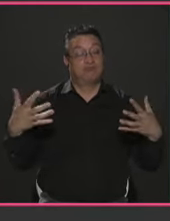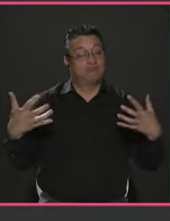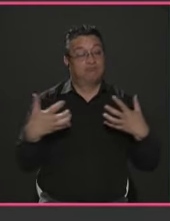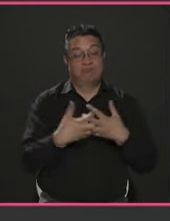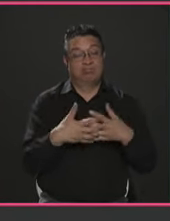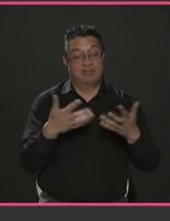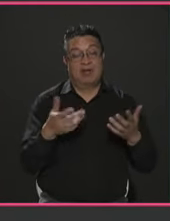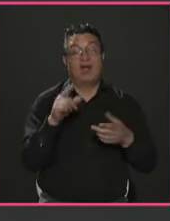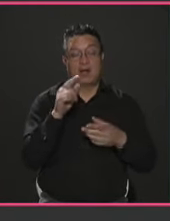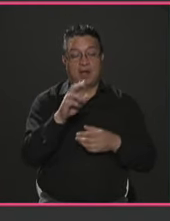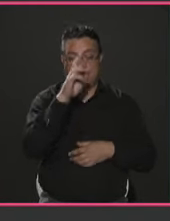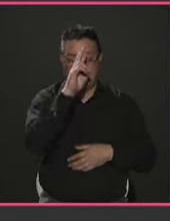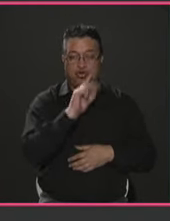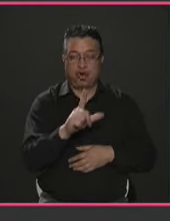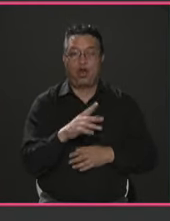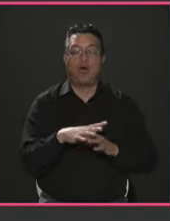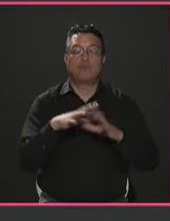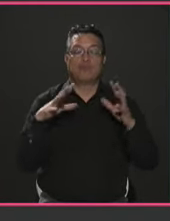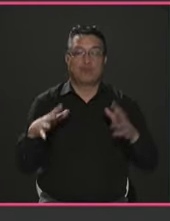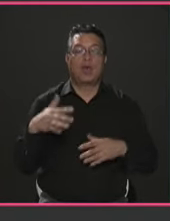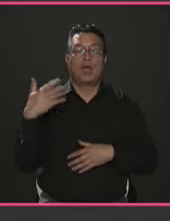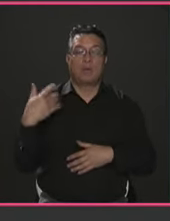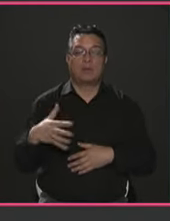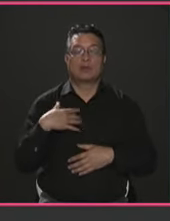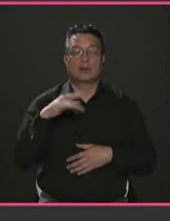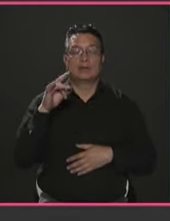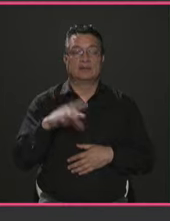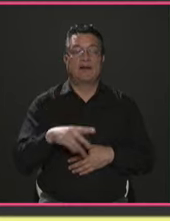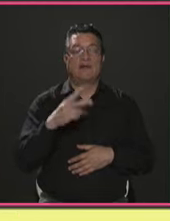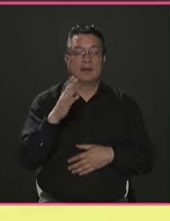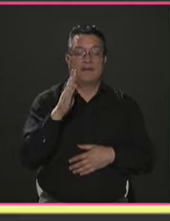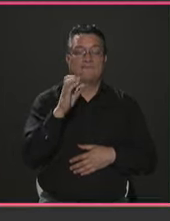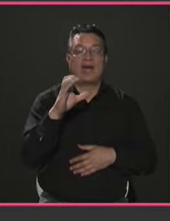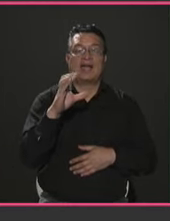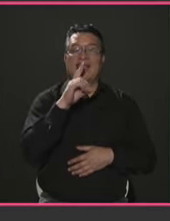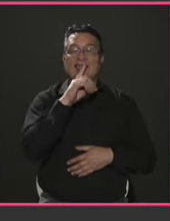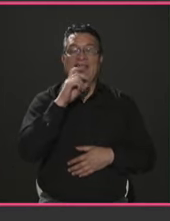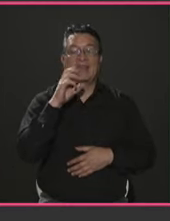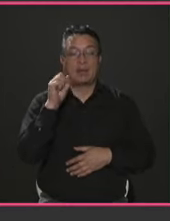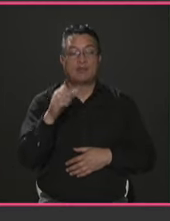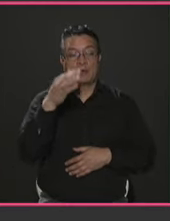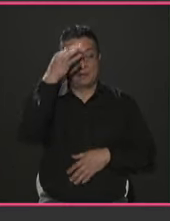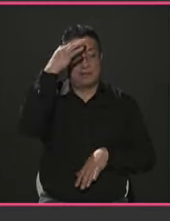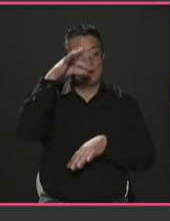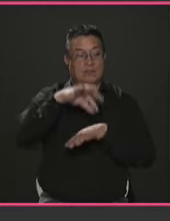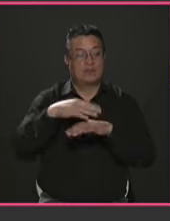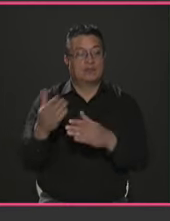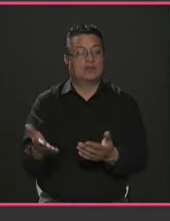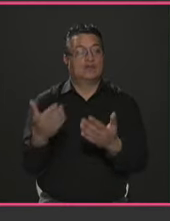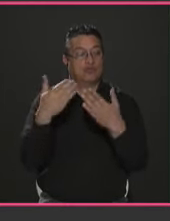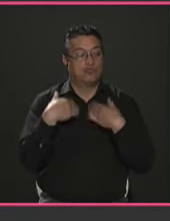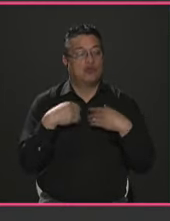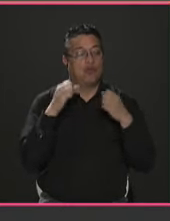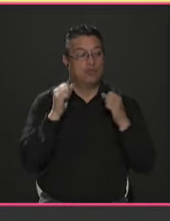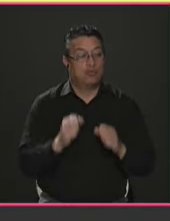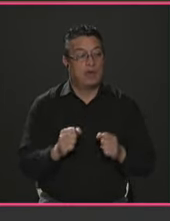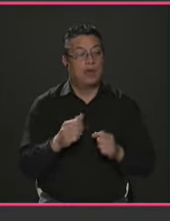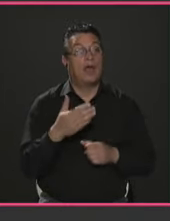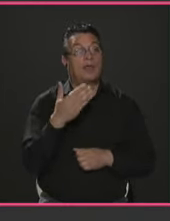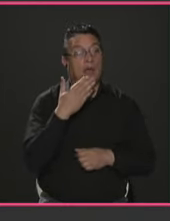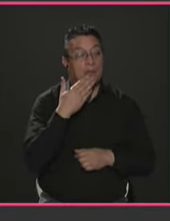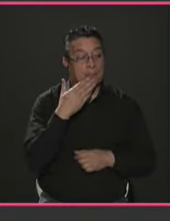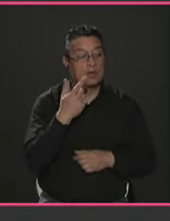también tiene un rol muy importante sabemos que una bacteria puede infectar a los animales y C cierto tiempo puede pasar a las personas pero luego Ocurre algo